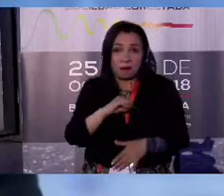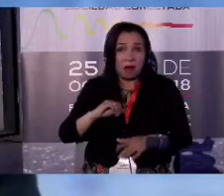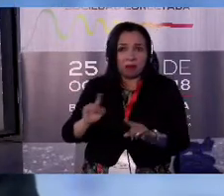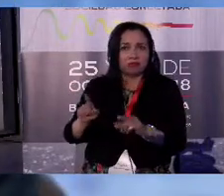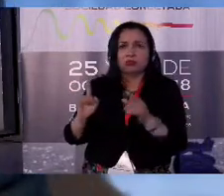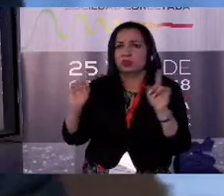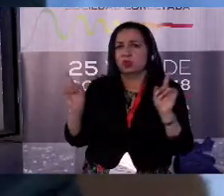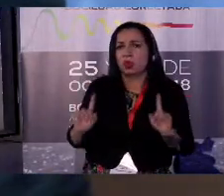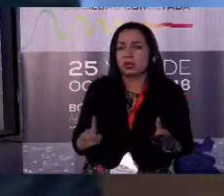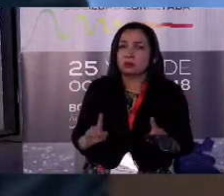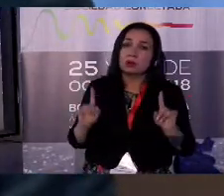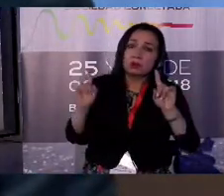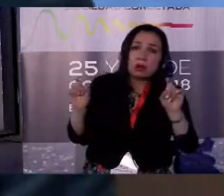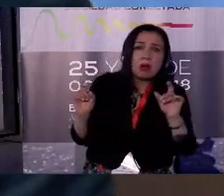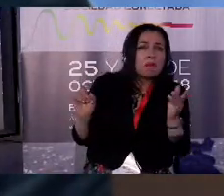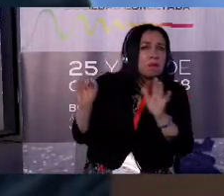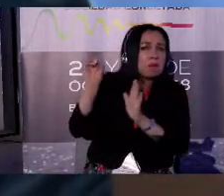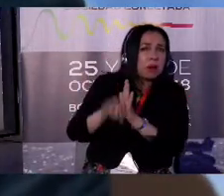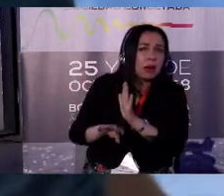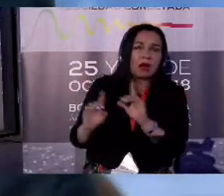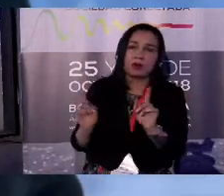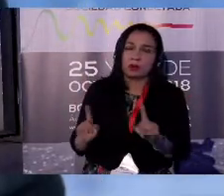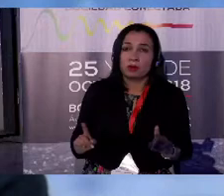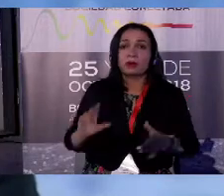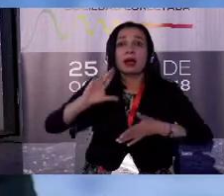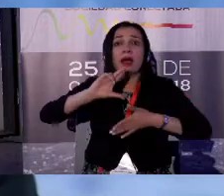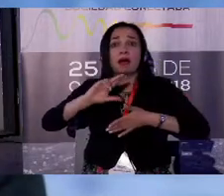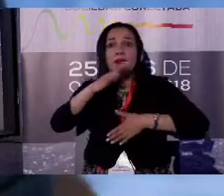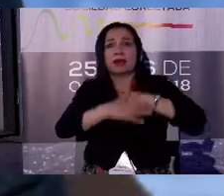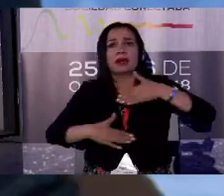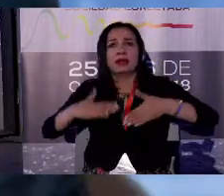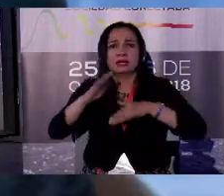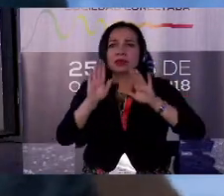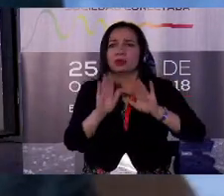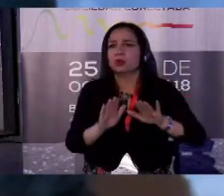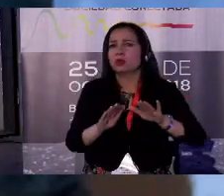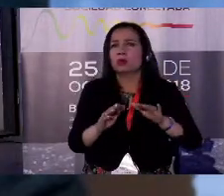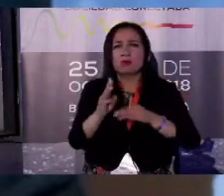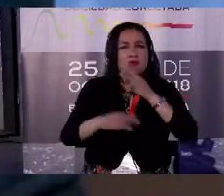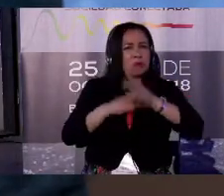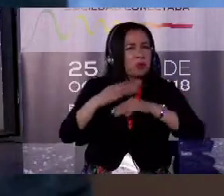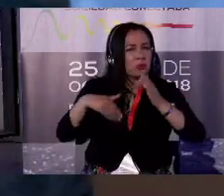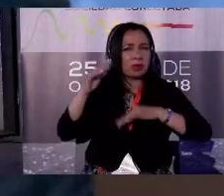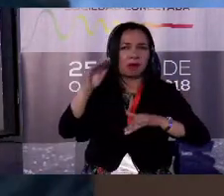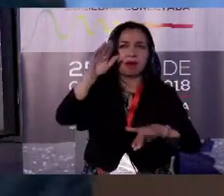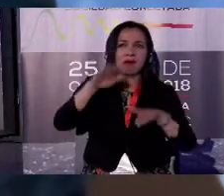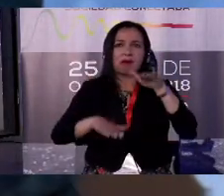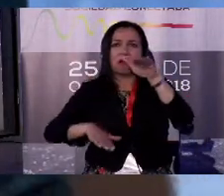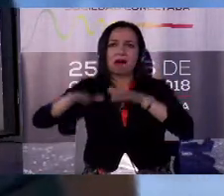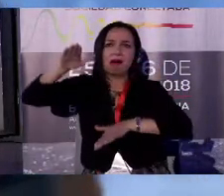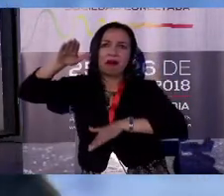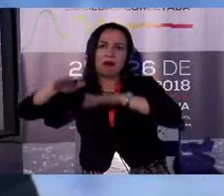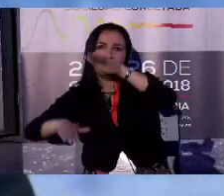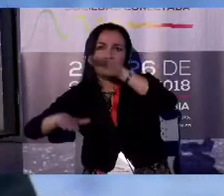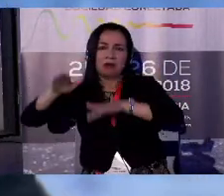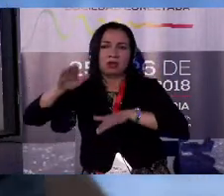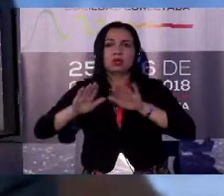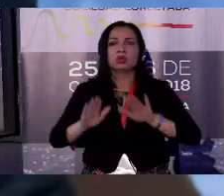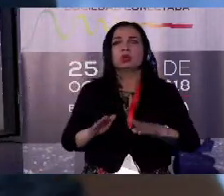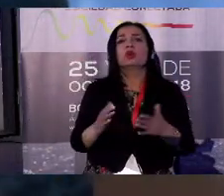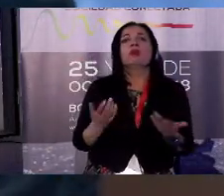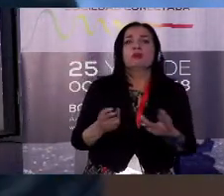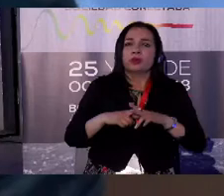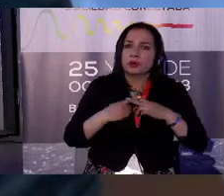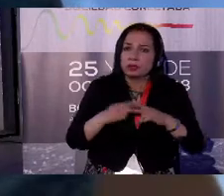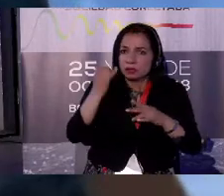un tema no menor. América Latina es la región más desigual del mundo. Entonces, si no hay mecanismos correctores, si